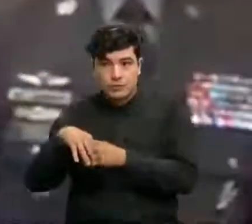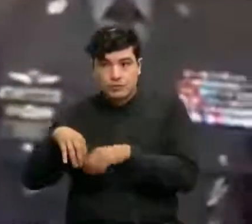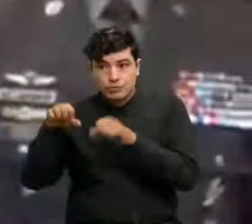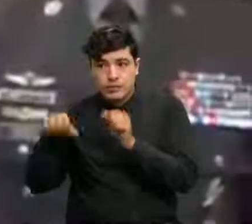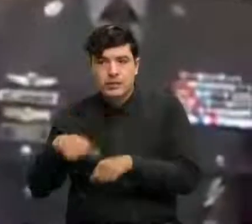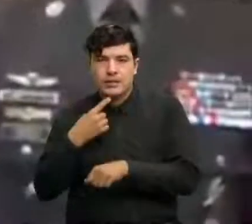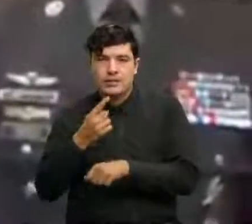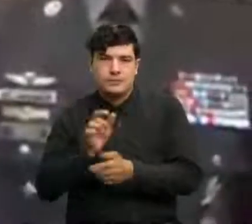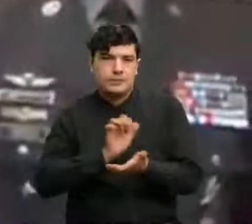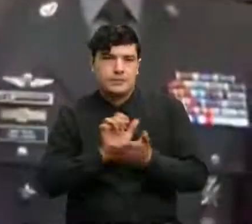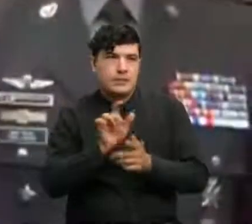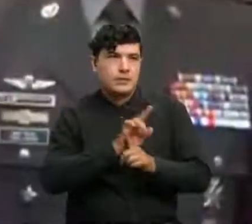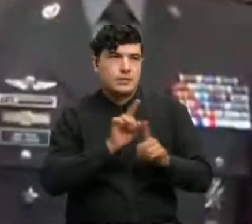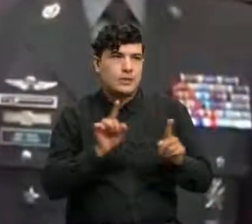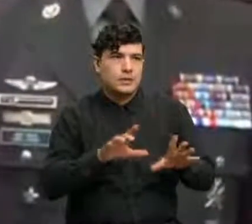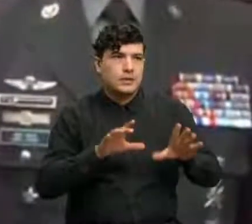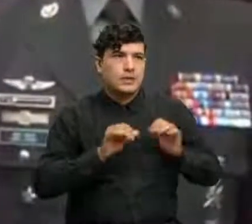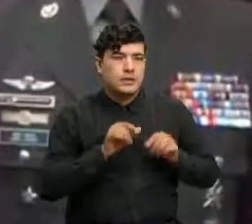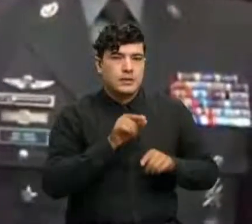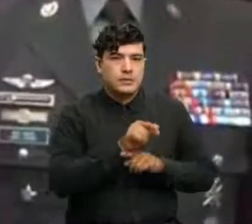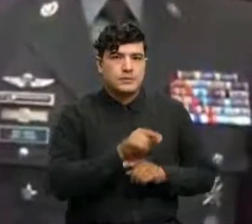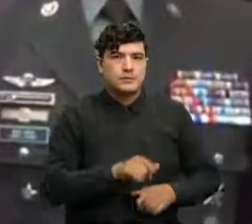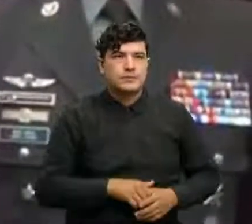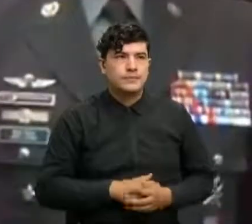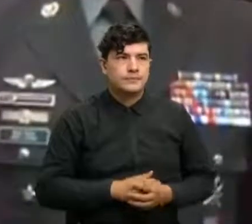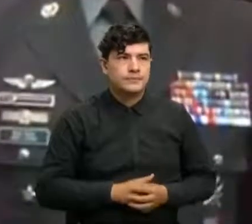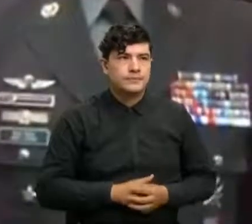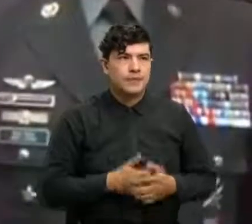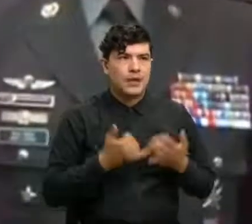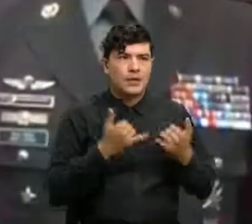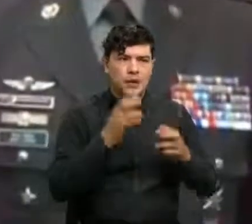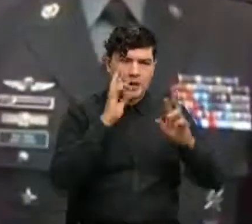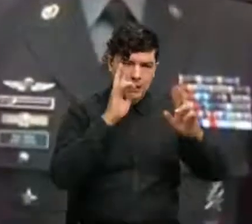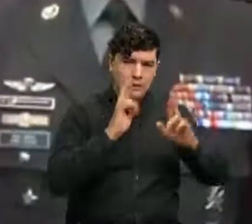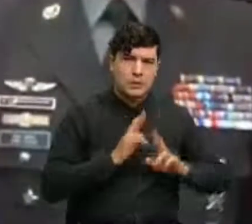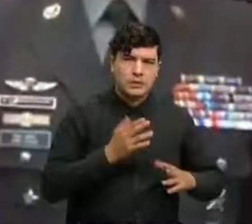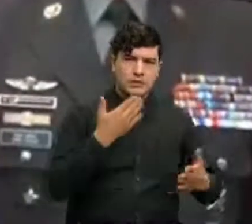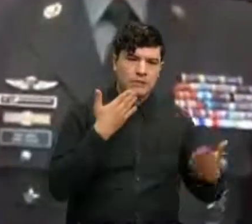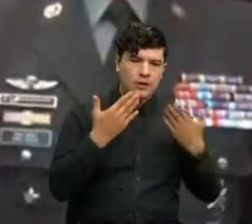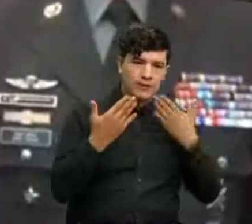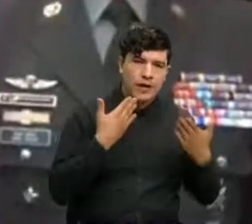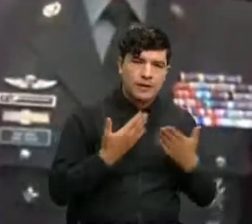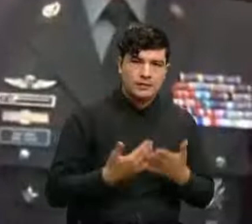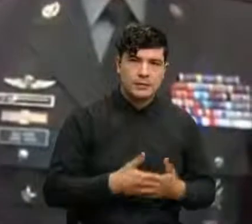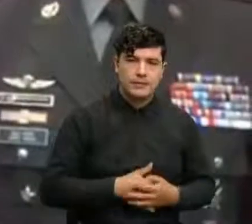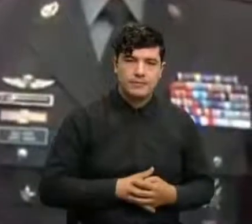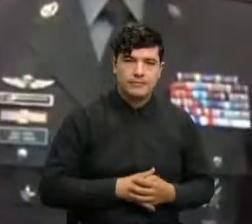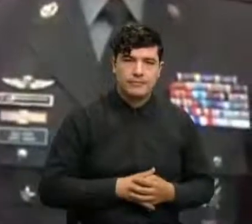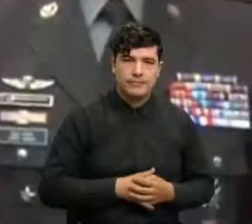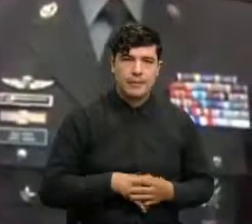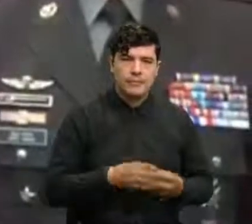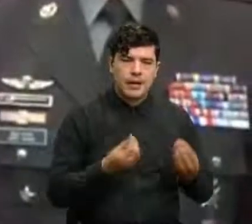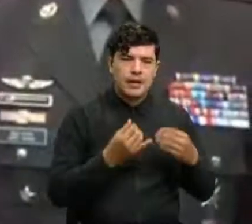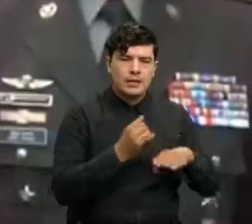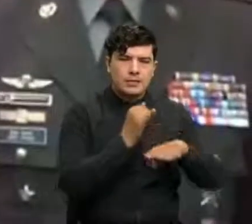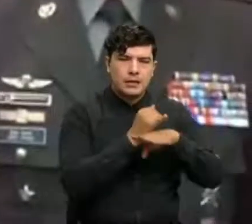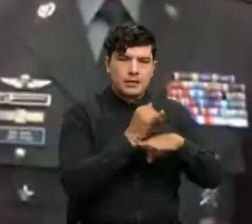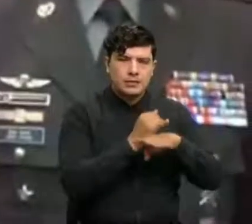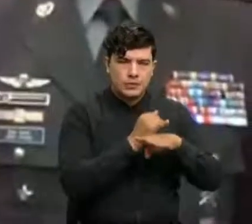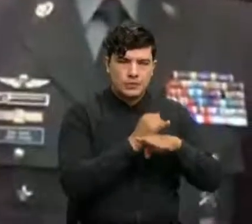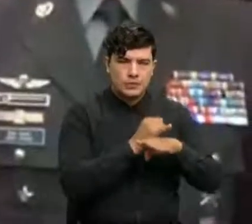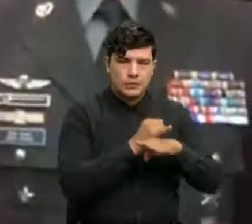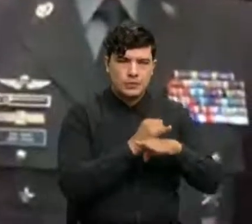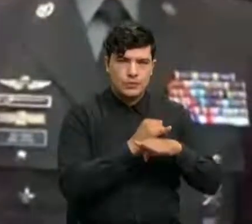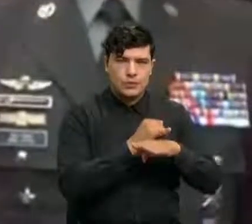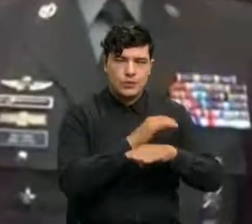Esta decisión del Senado de la República la entiendo como un voto de confianza a la institución de las Fuerzas Armadas y al Ministerio de